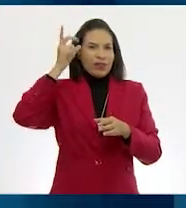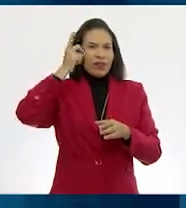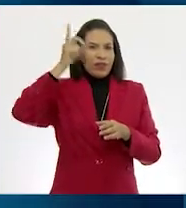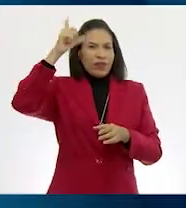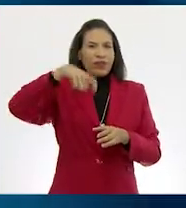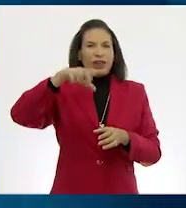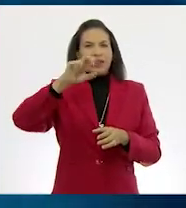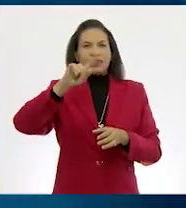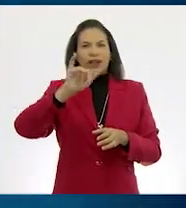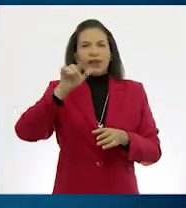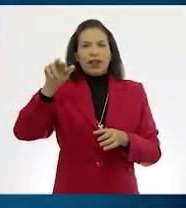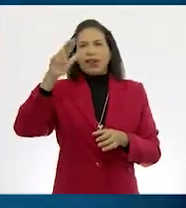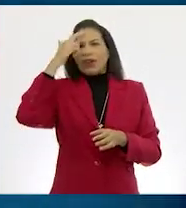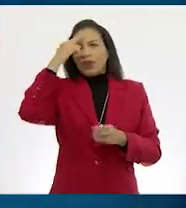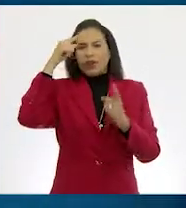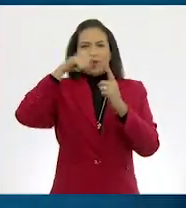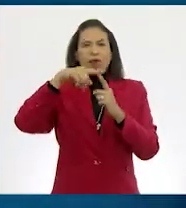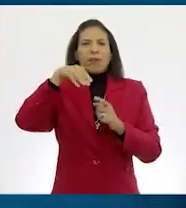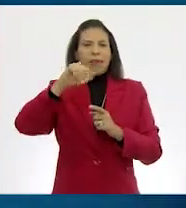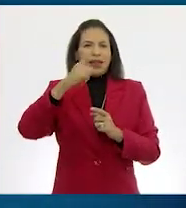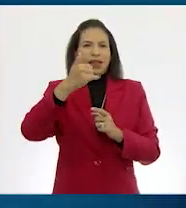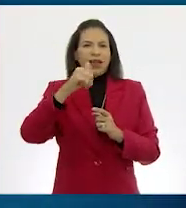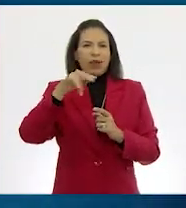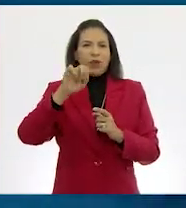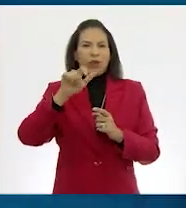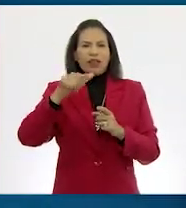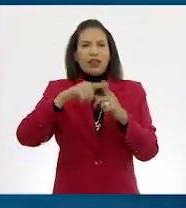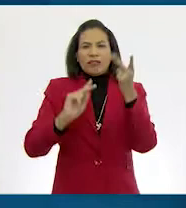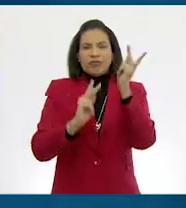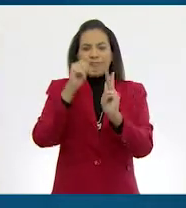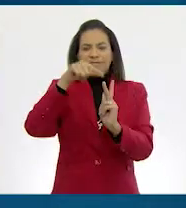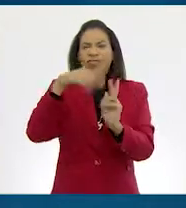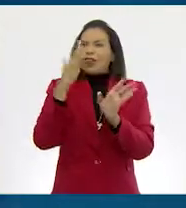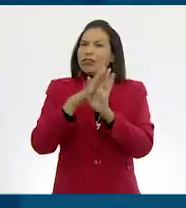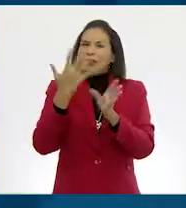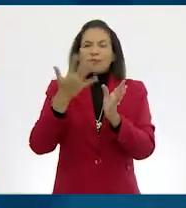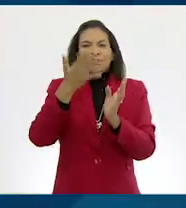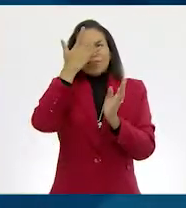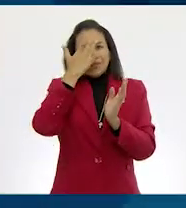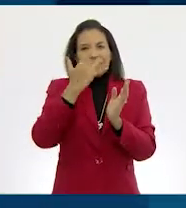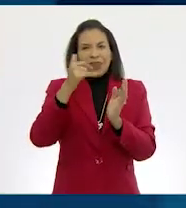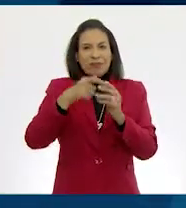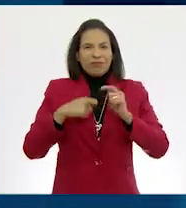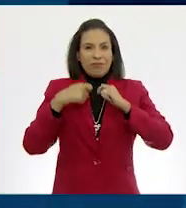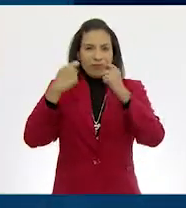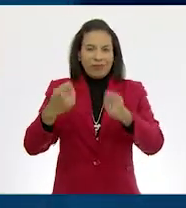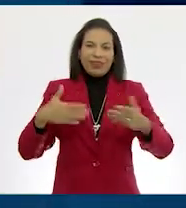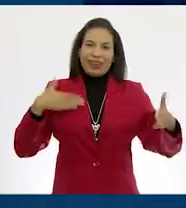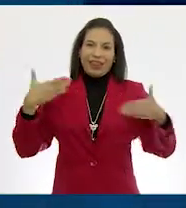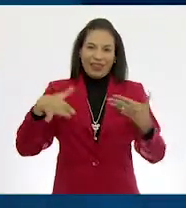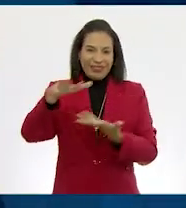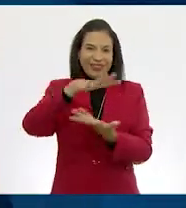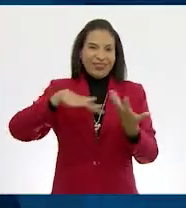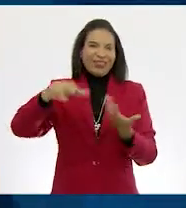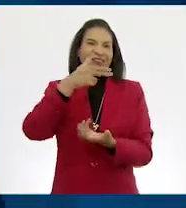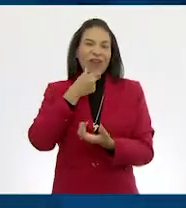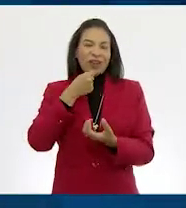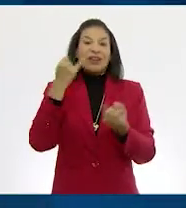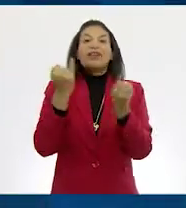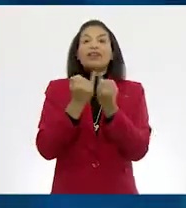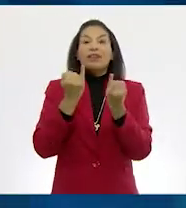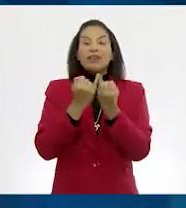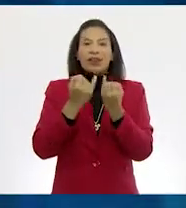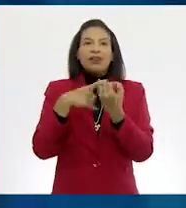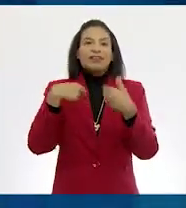mayáhuel quien además de su belleza poseía una planta mágica que no sólo otorgaría alegría a los hombres sino